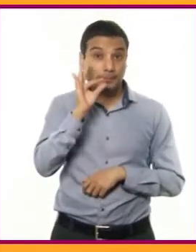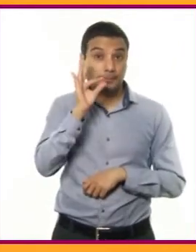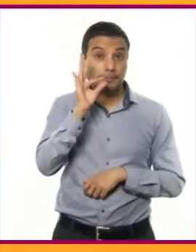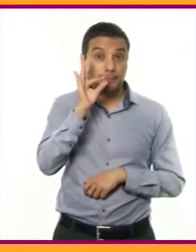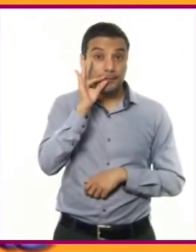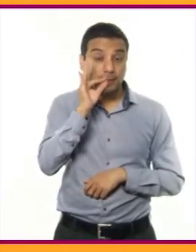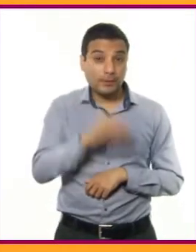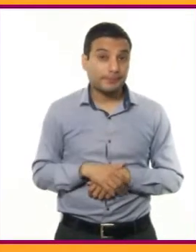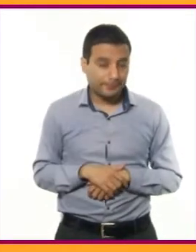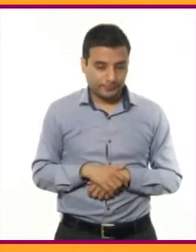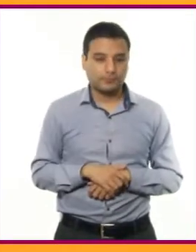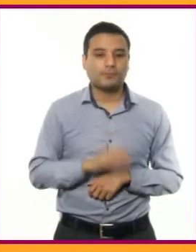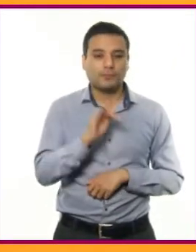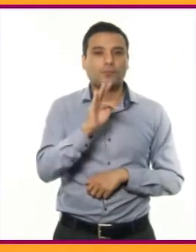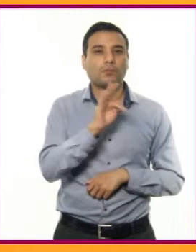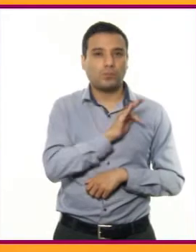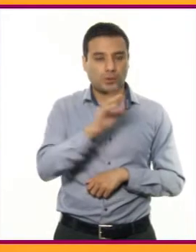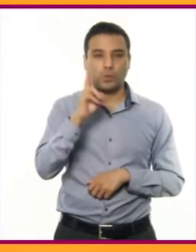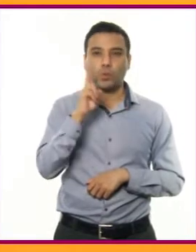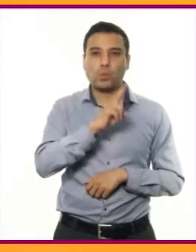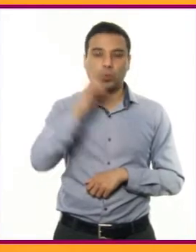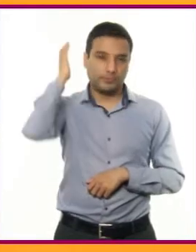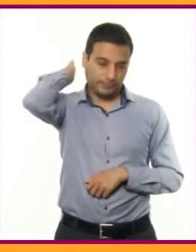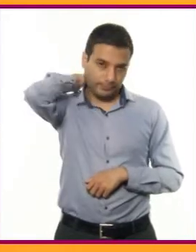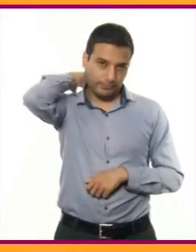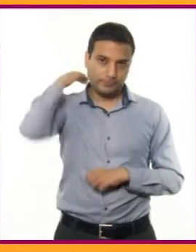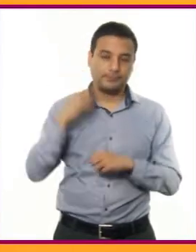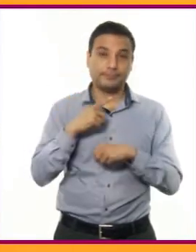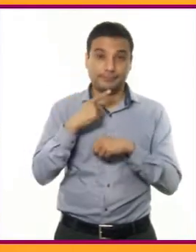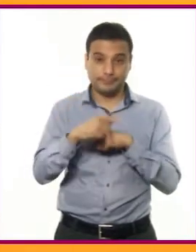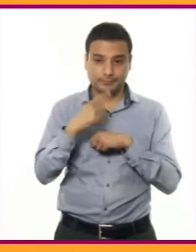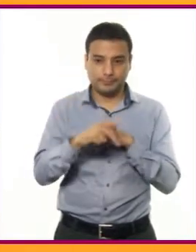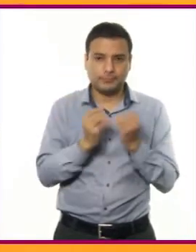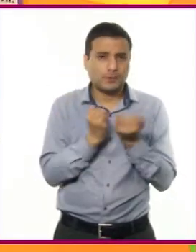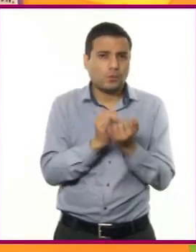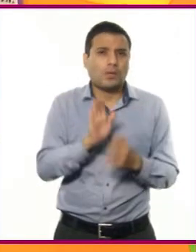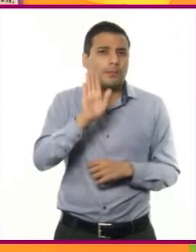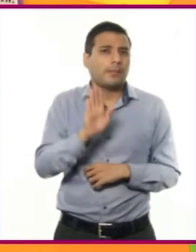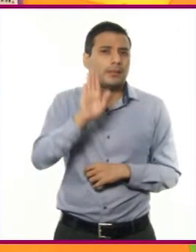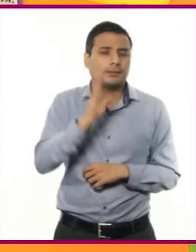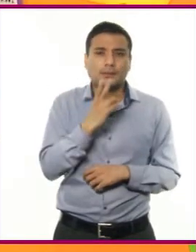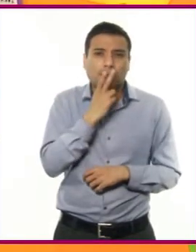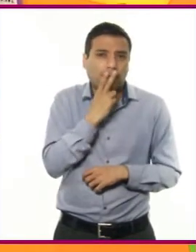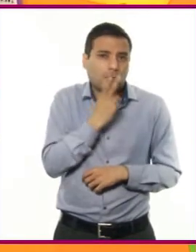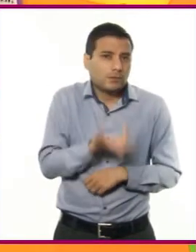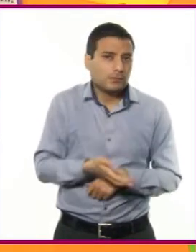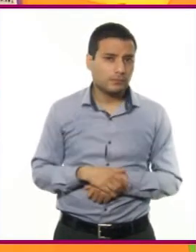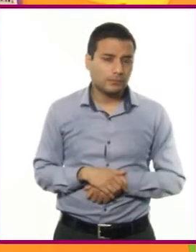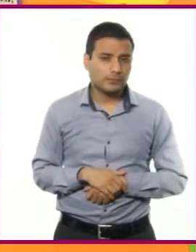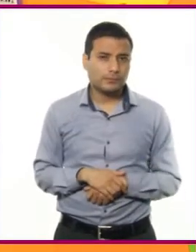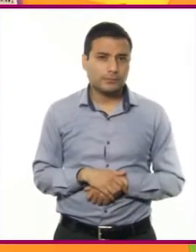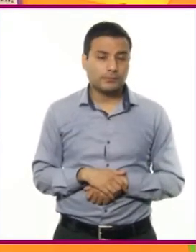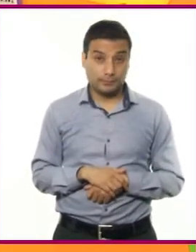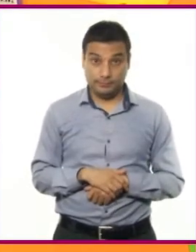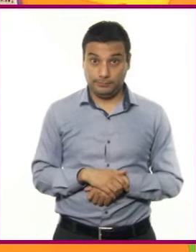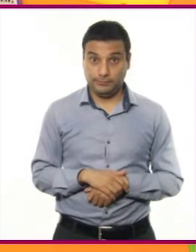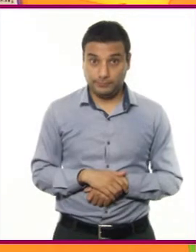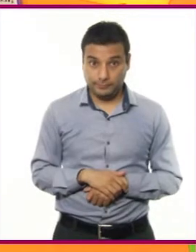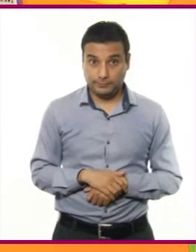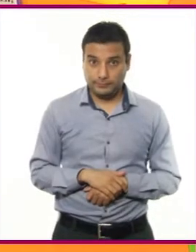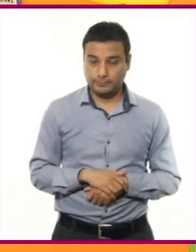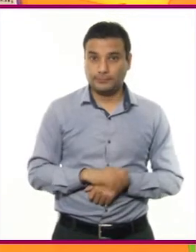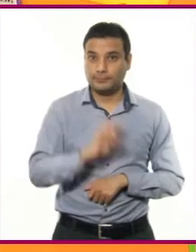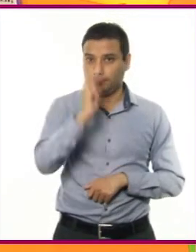fumada también puede dañar los pulmones, al grado de un fumador de tabaco. Así que recuerda,